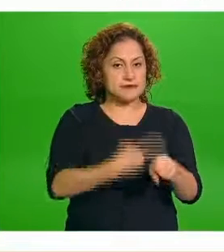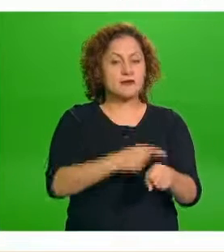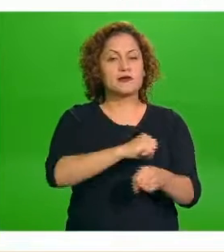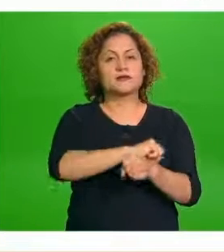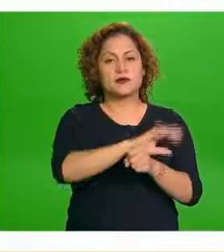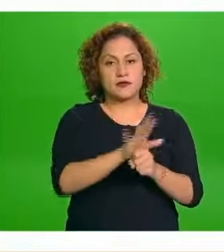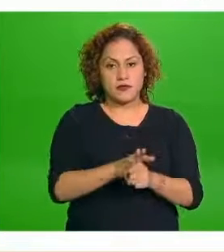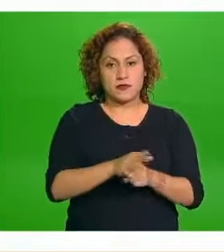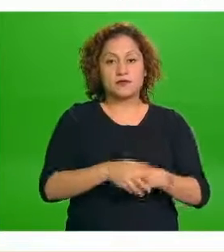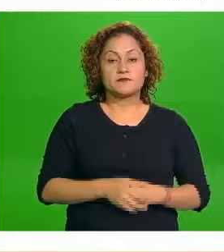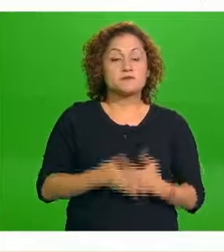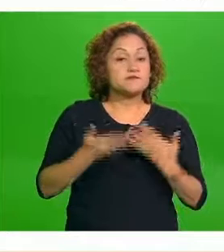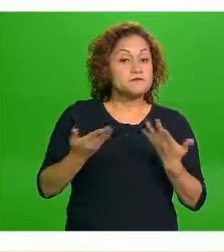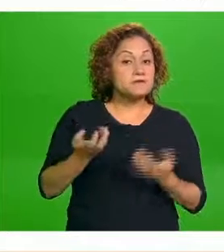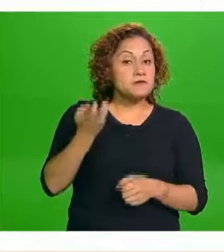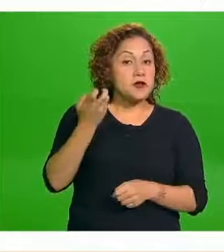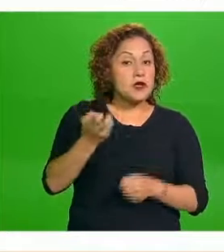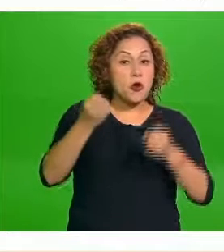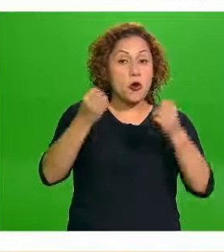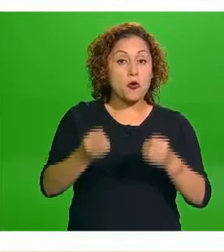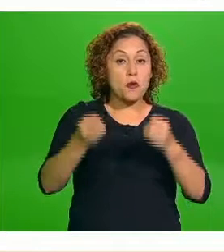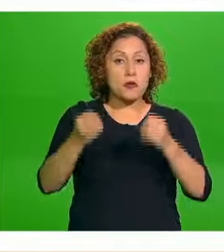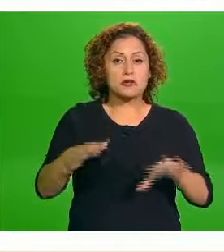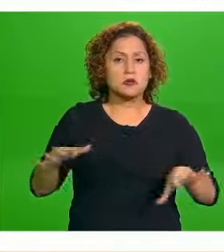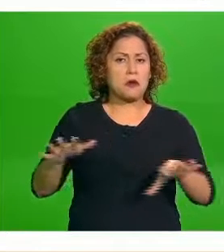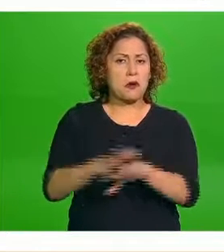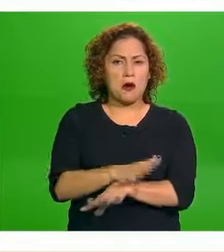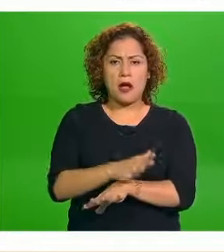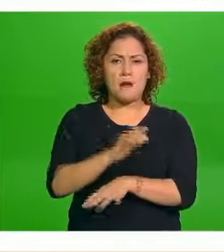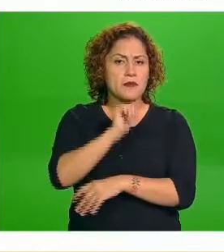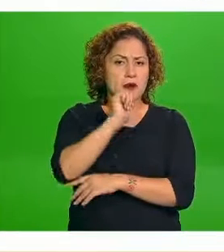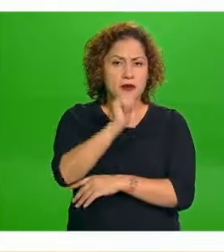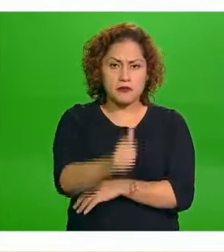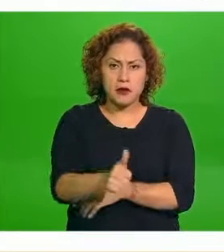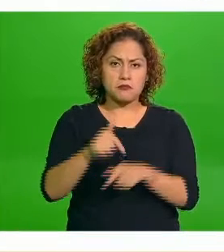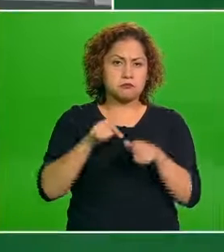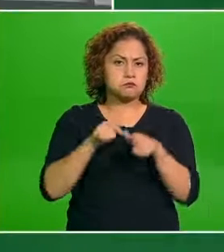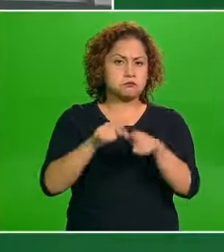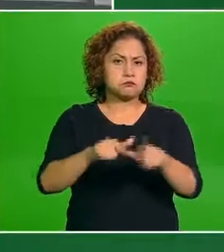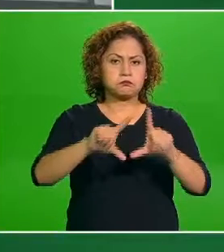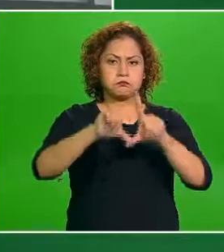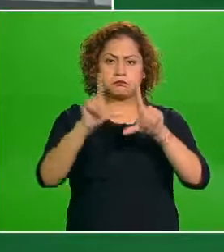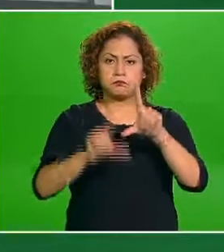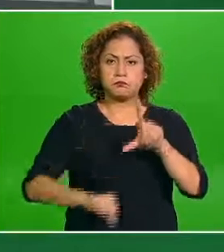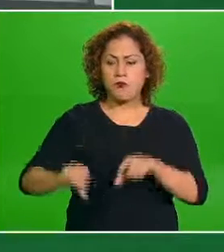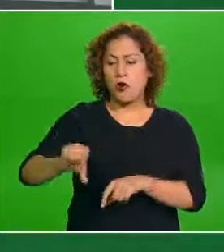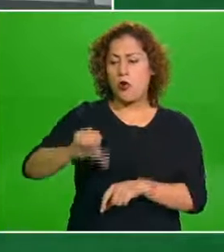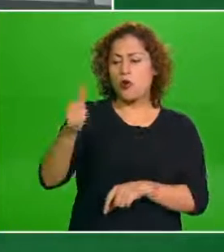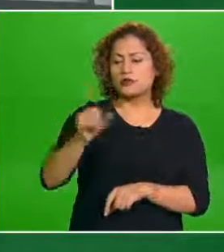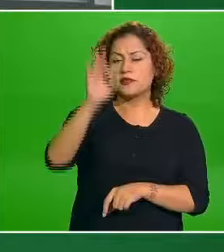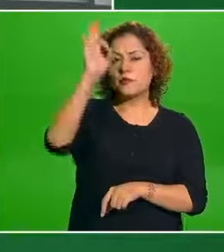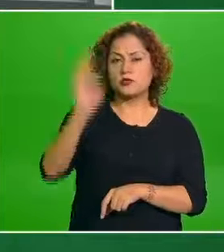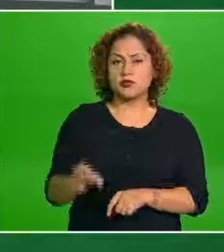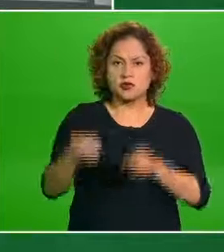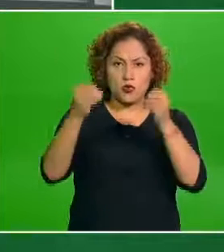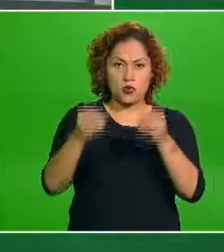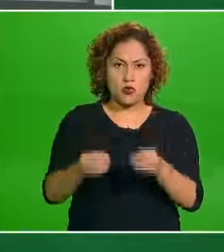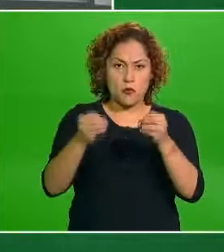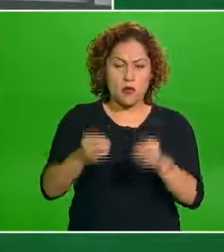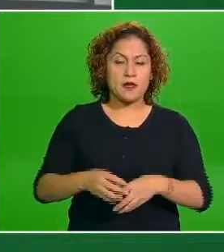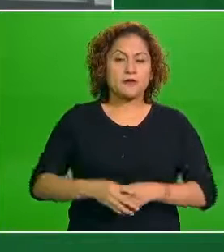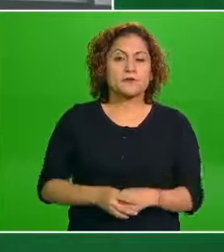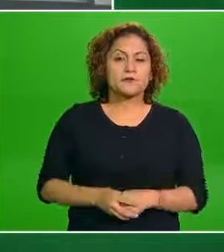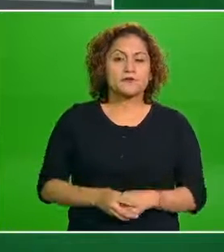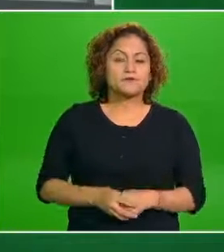Actualmente esta ocupación se mantiene sin cambio, estamos teniendo una ocupación a nivel nacional del 11% y